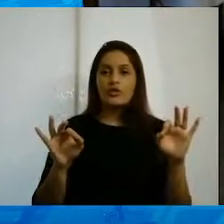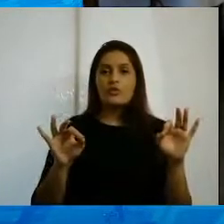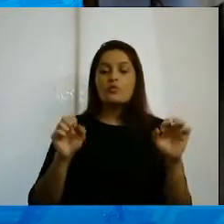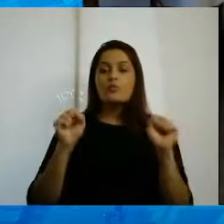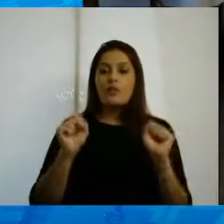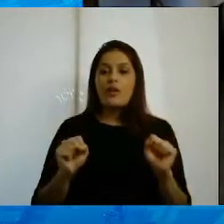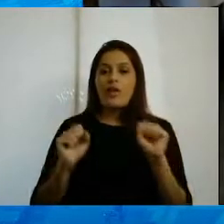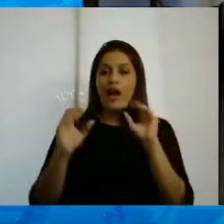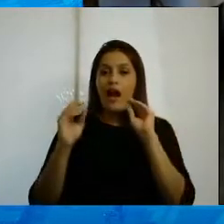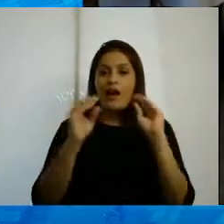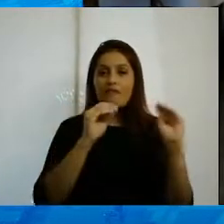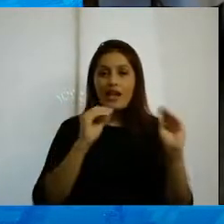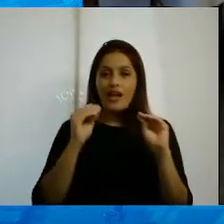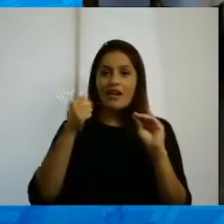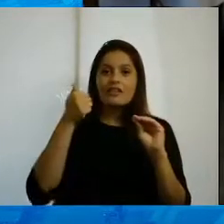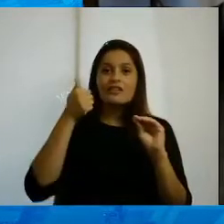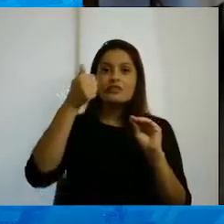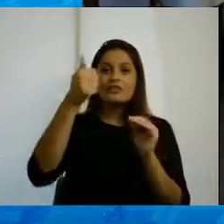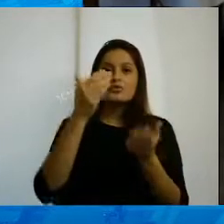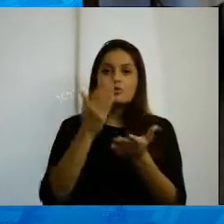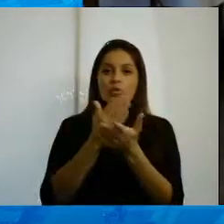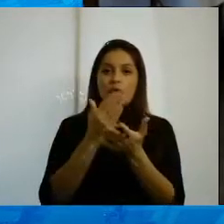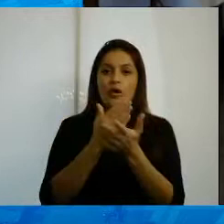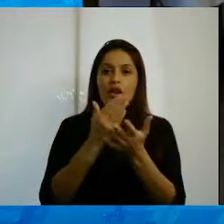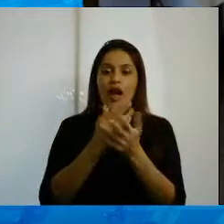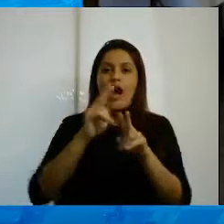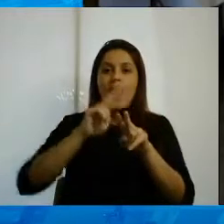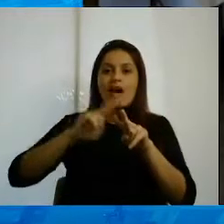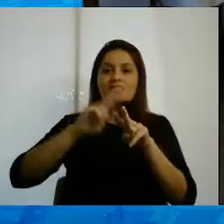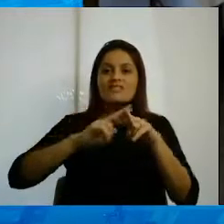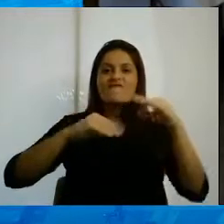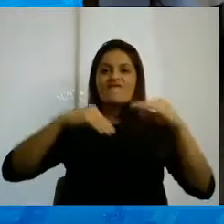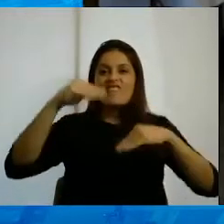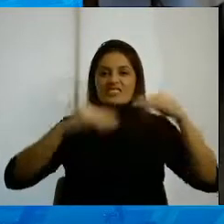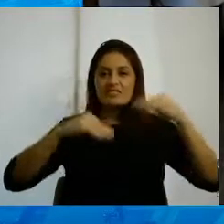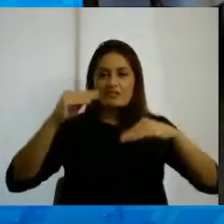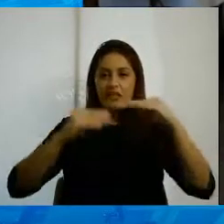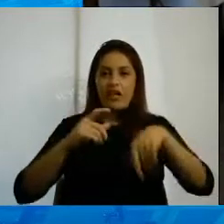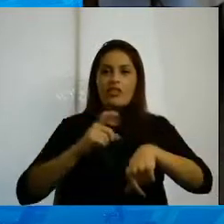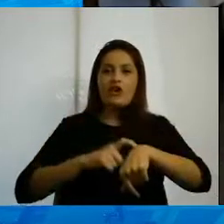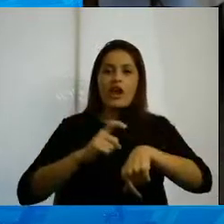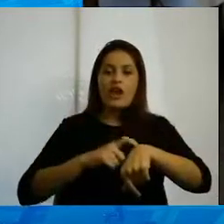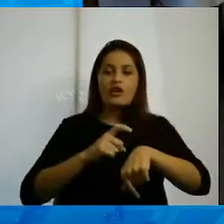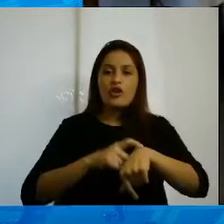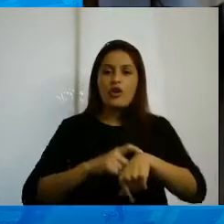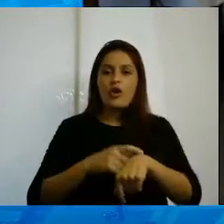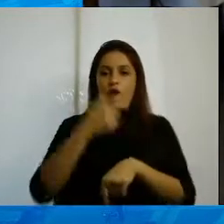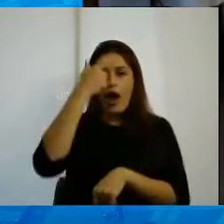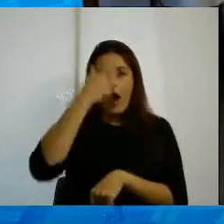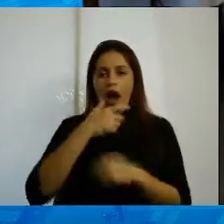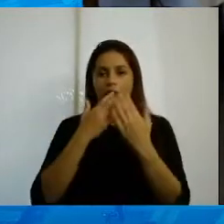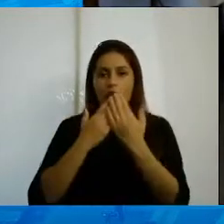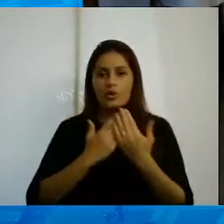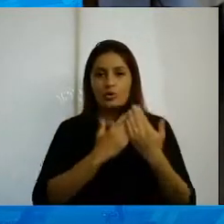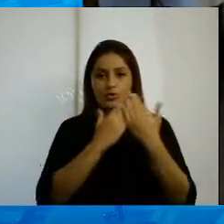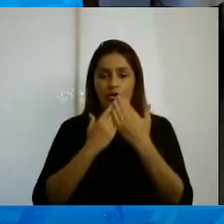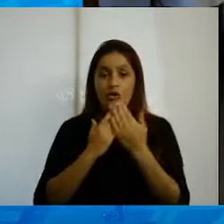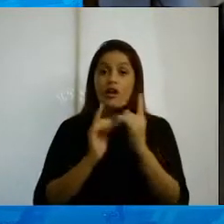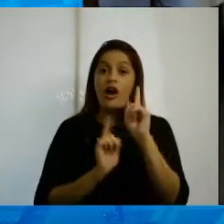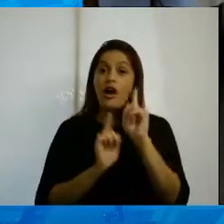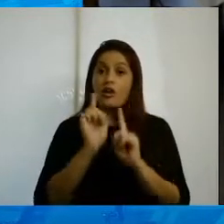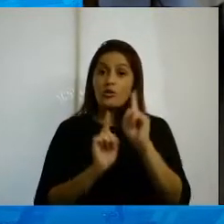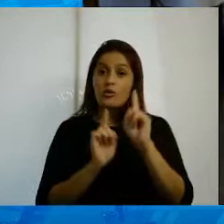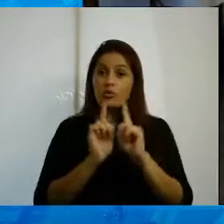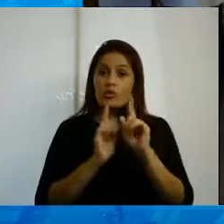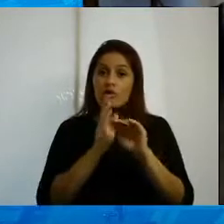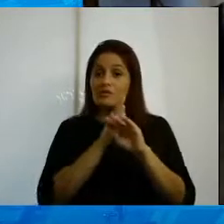hablar con los directores de los colegios y poder generar una flexibilidad horaria para los alumnos. O sea, hemos tenido casos que alumnos llegan después de las